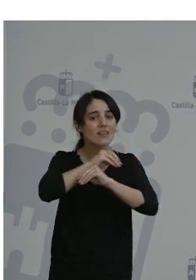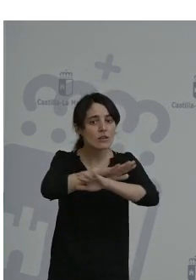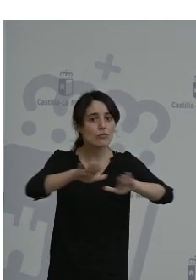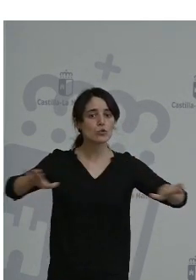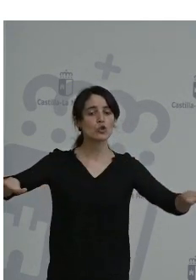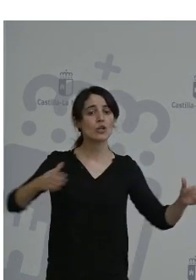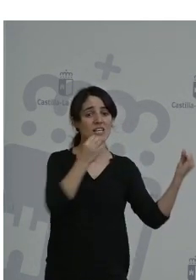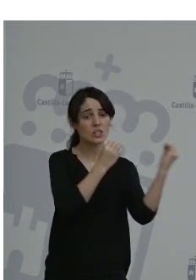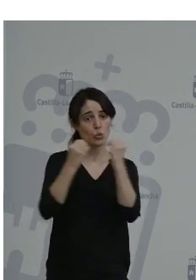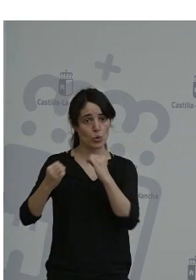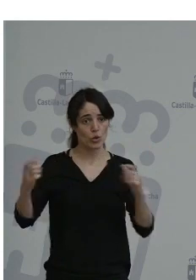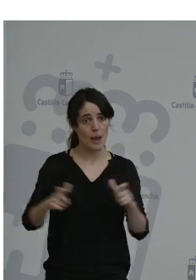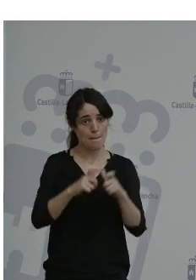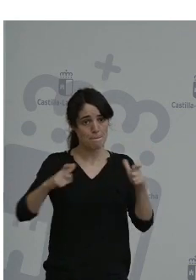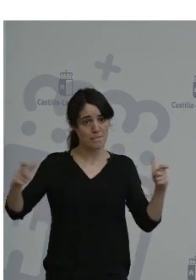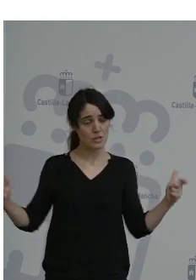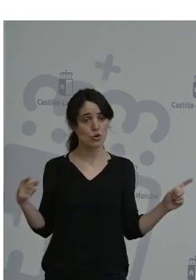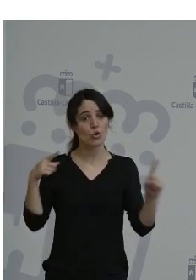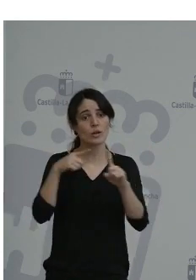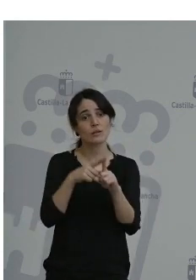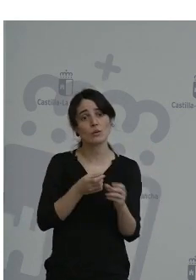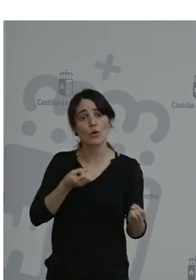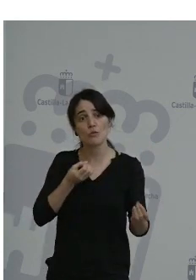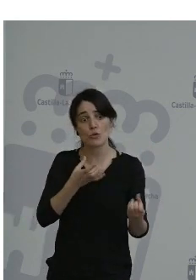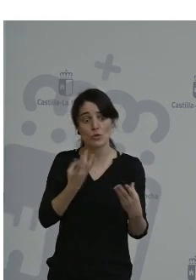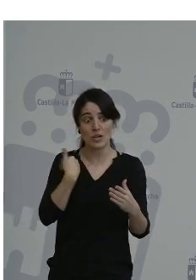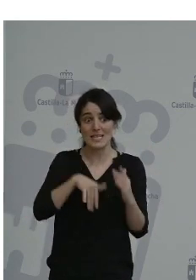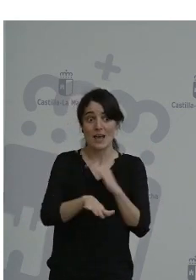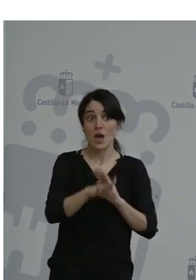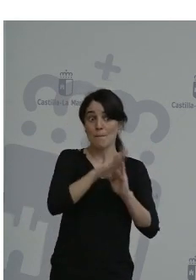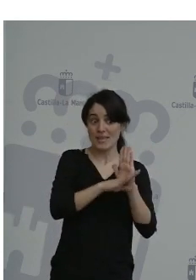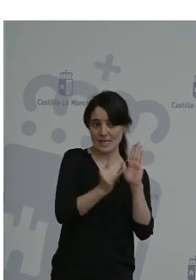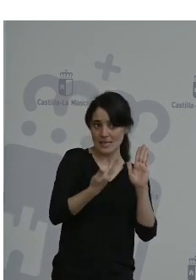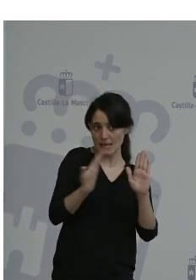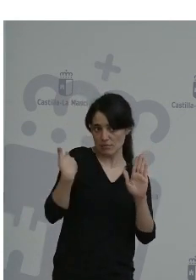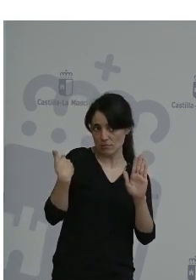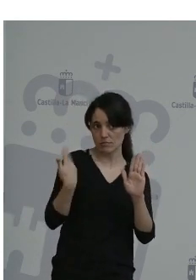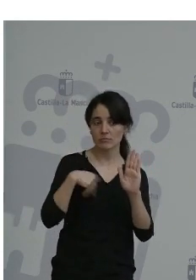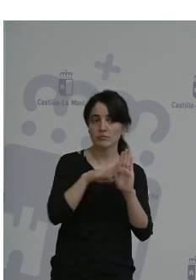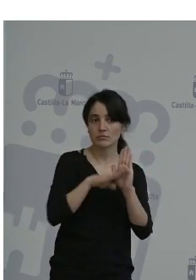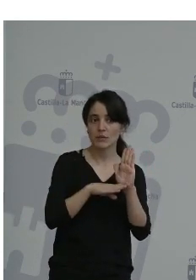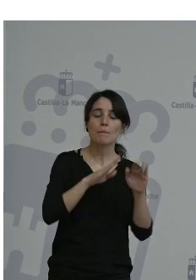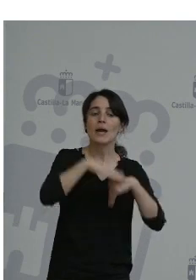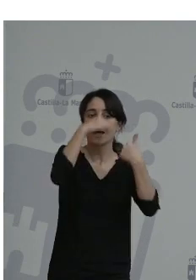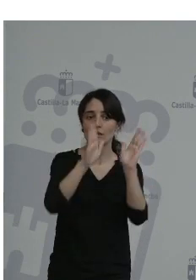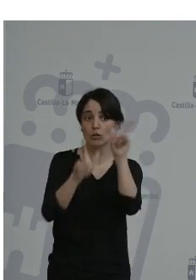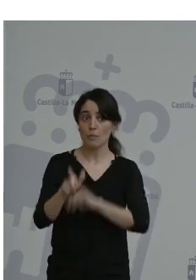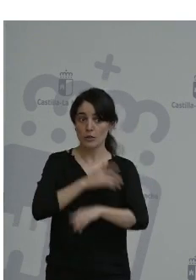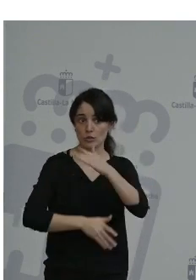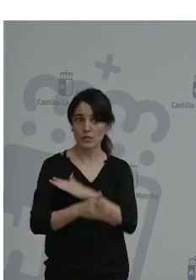para que la información de las medidas que ya existen para la atención a estas personas